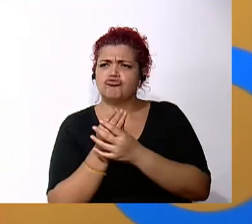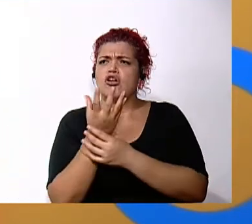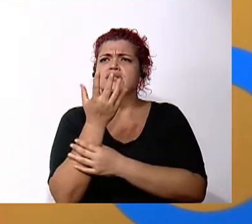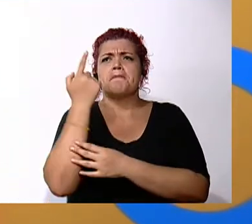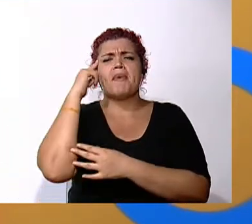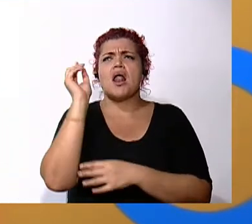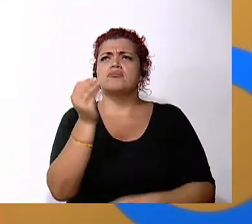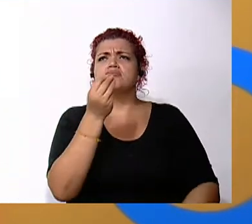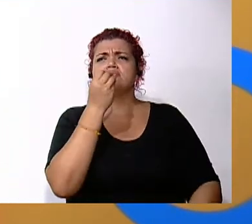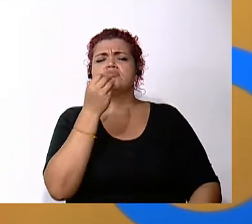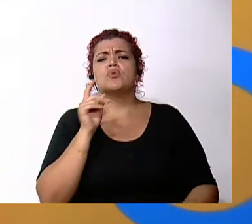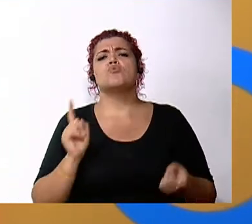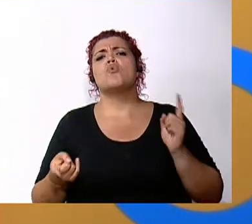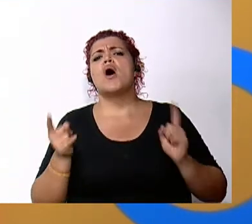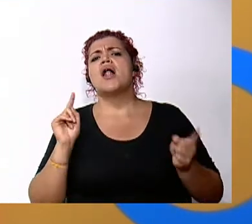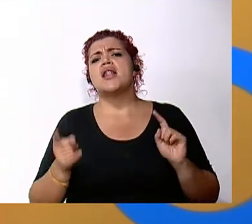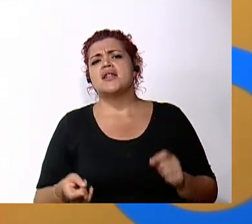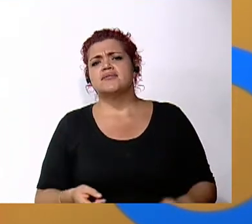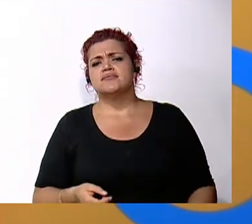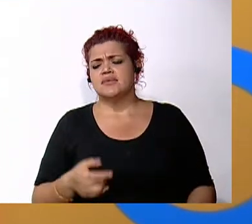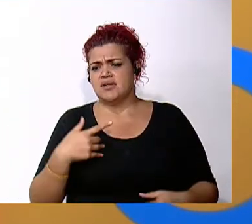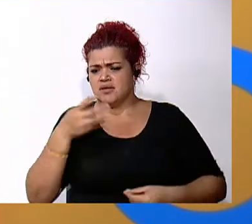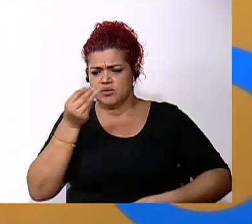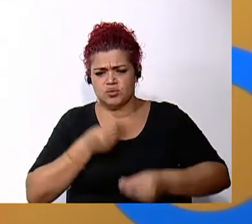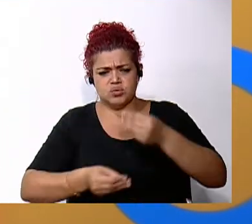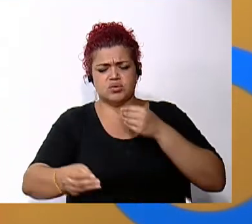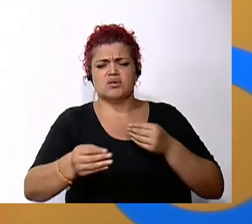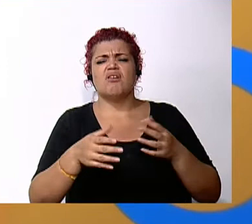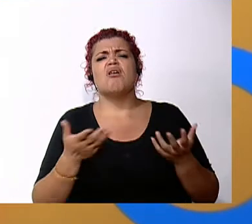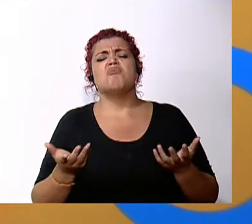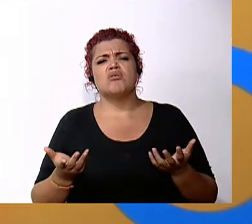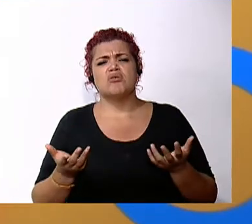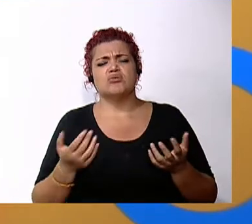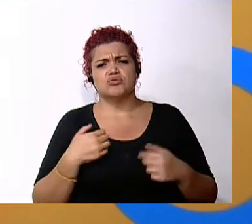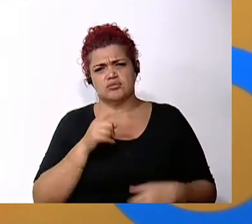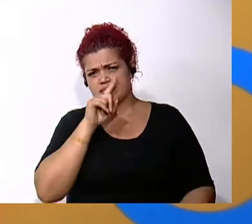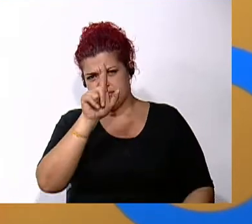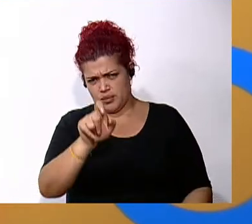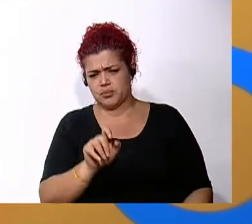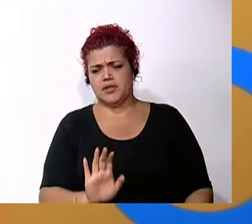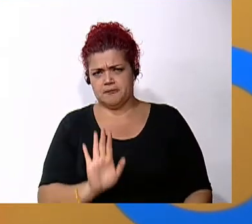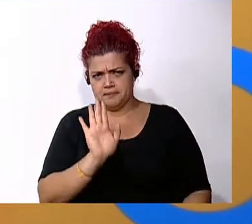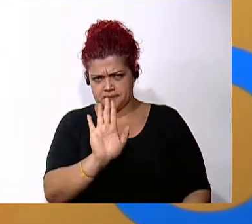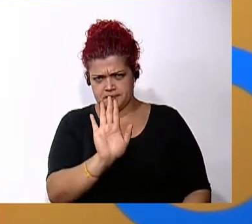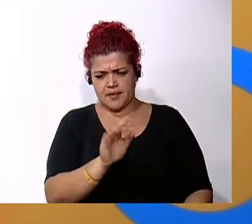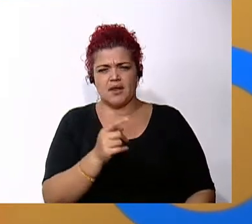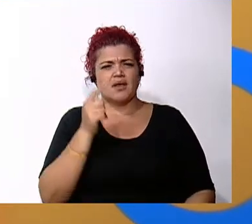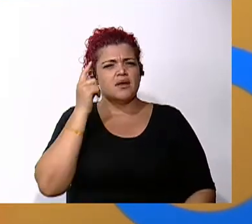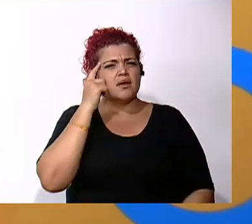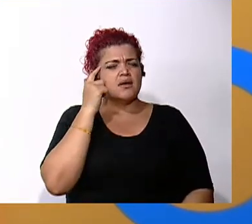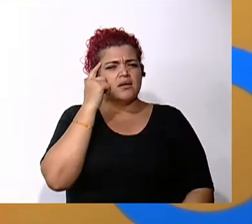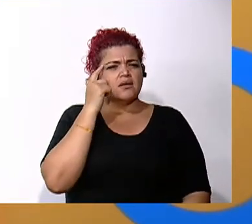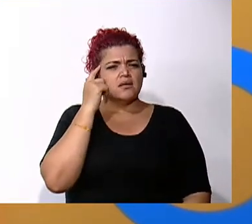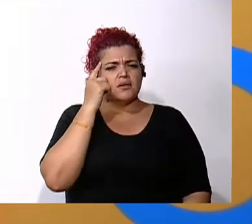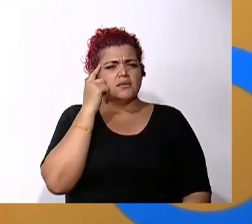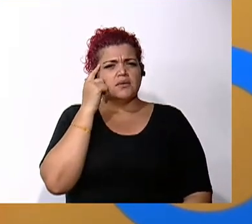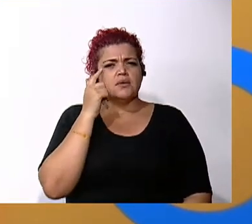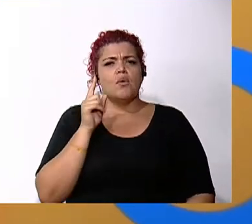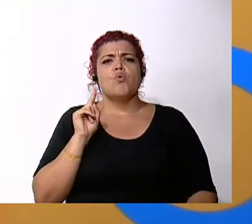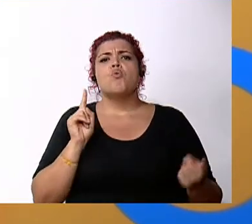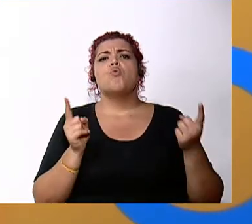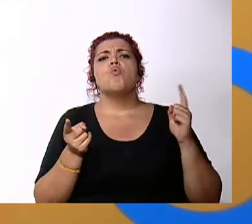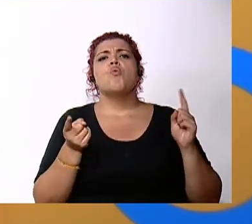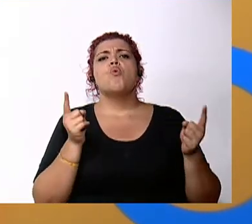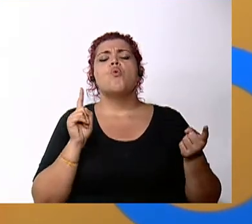cuáles aportan o devuelven al ambiente? Yo les hago esta pregunta. Pensemos a ver un poquitito.